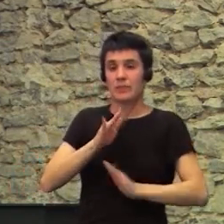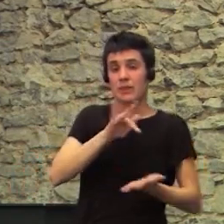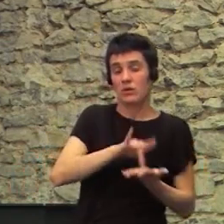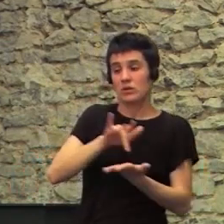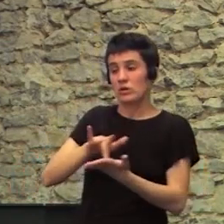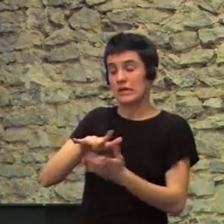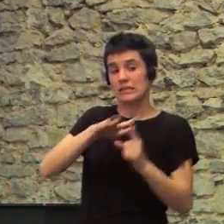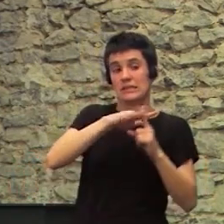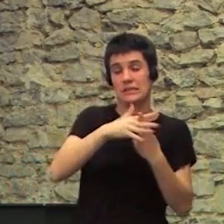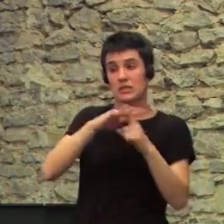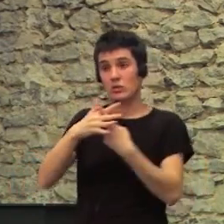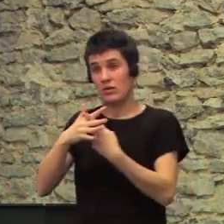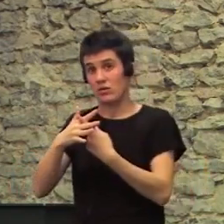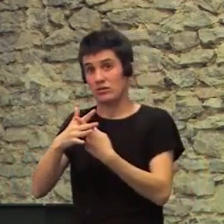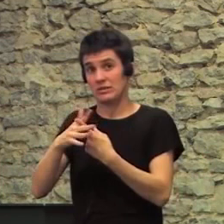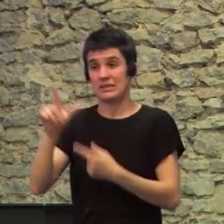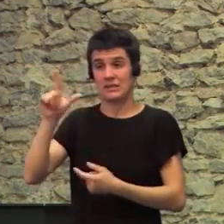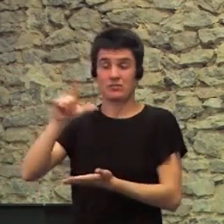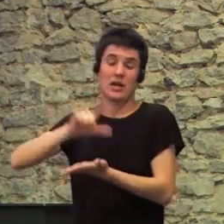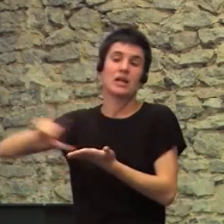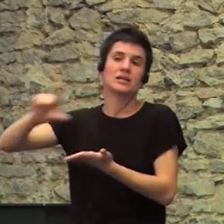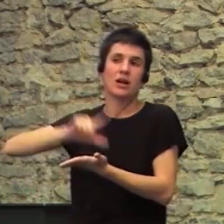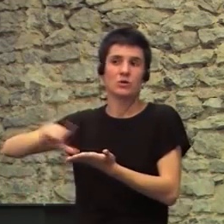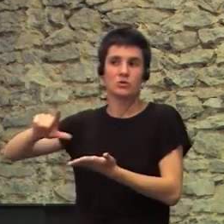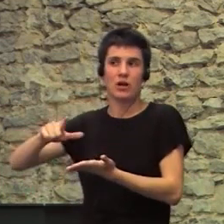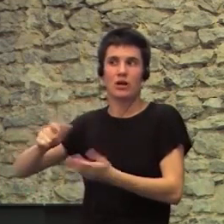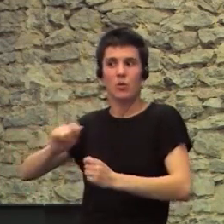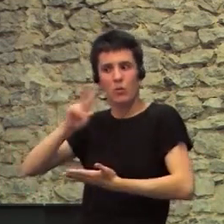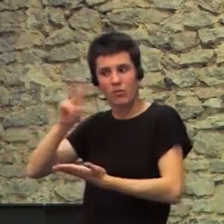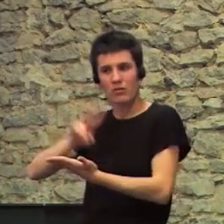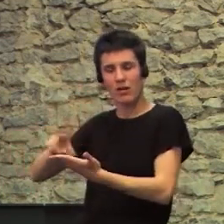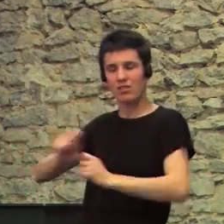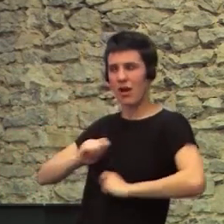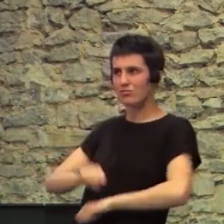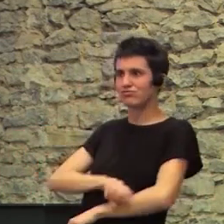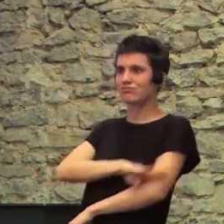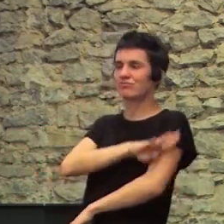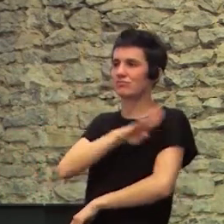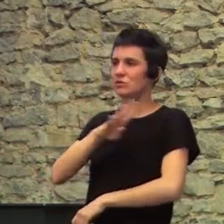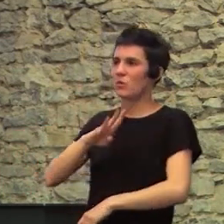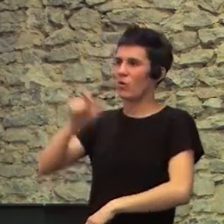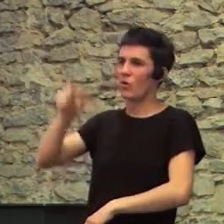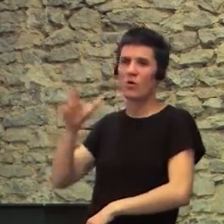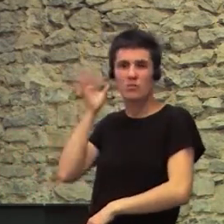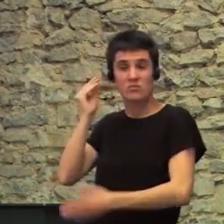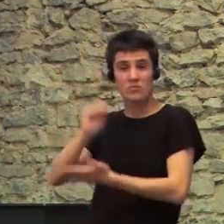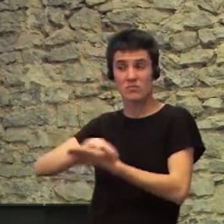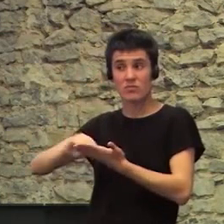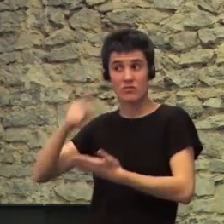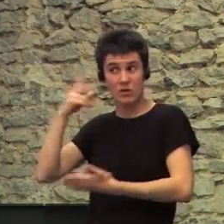para muchos en literatura para leer que son apasionantes, desde Catalina de Erauso, que era la monja